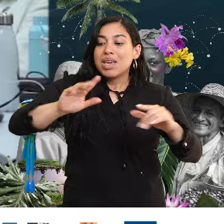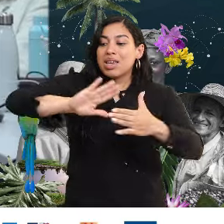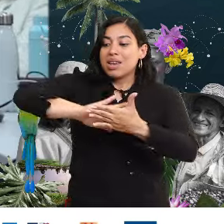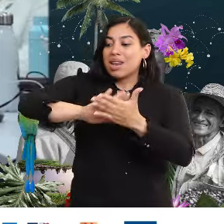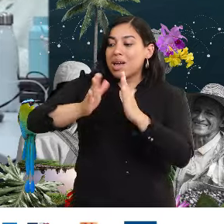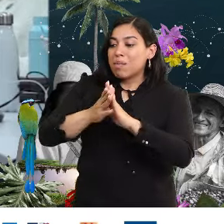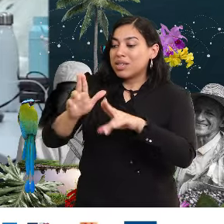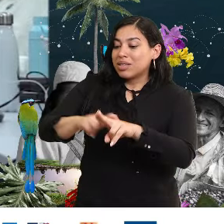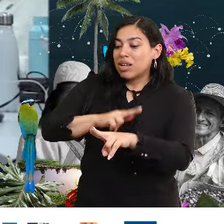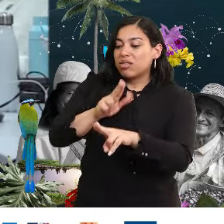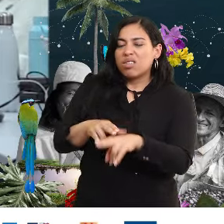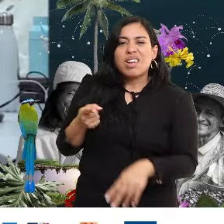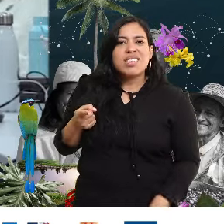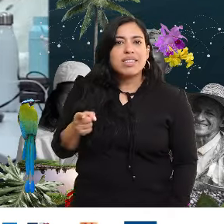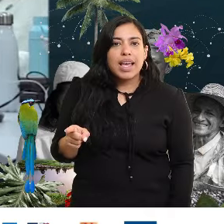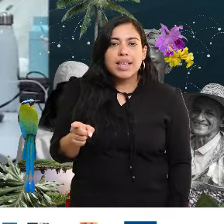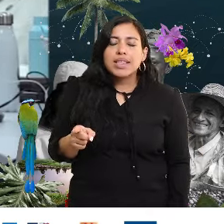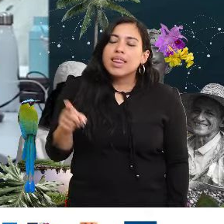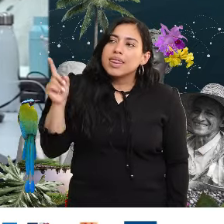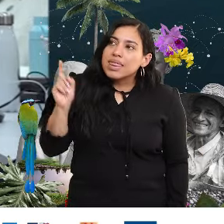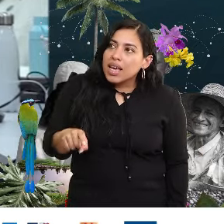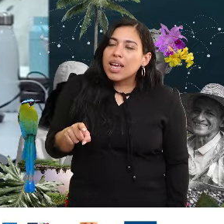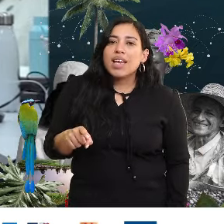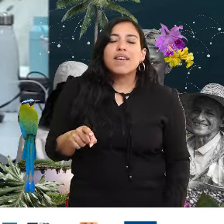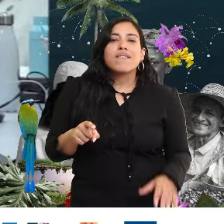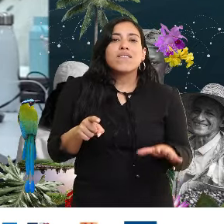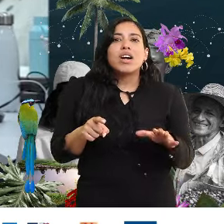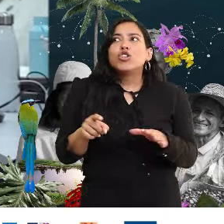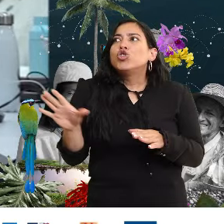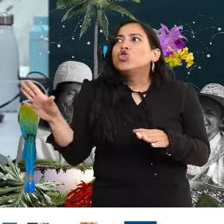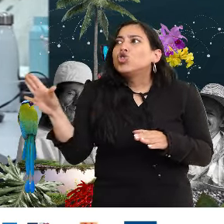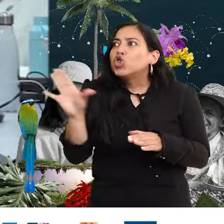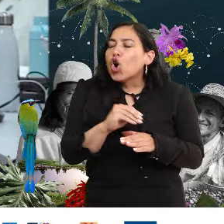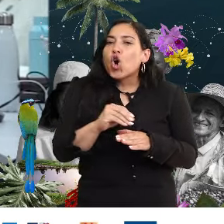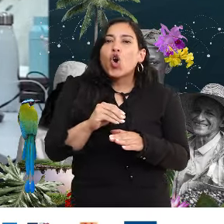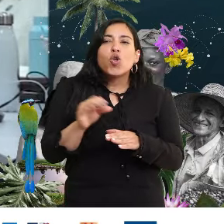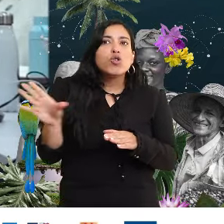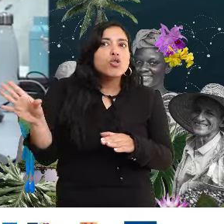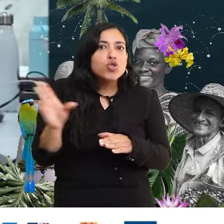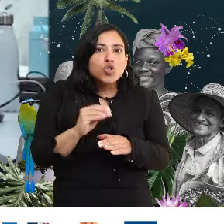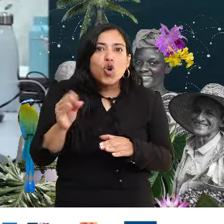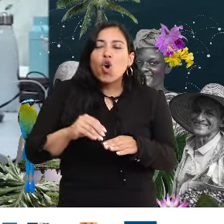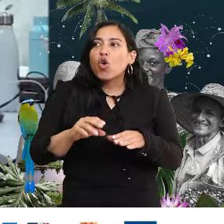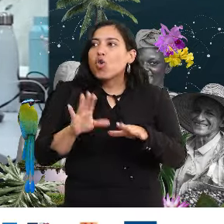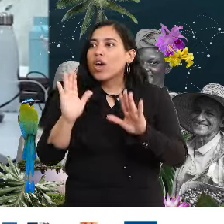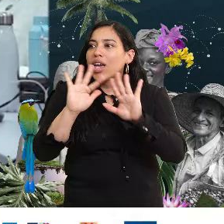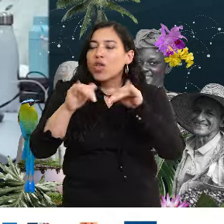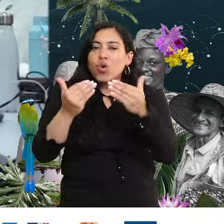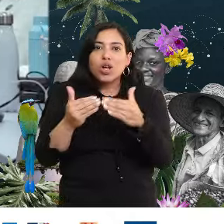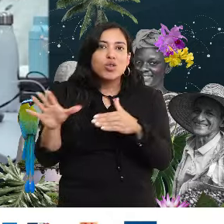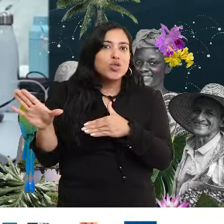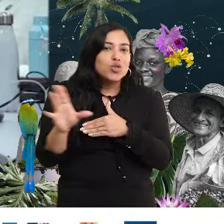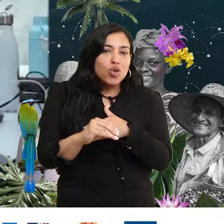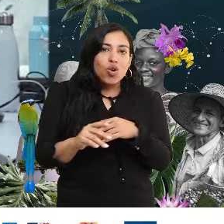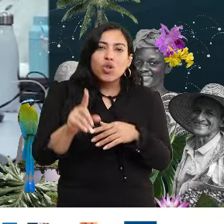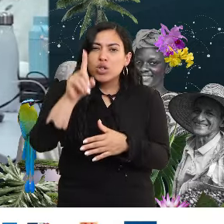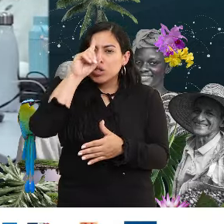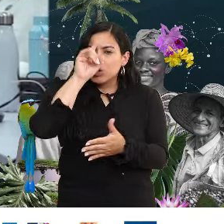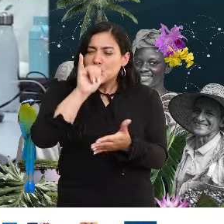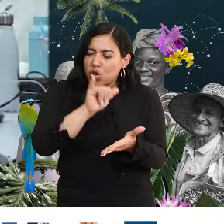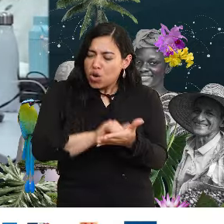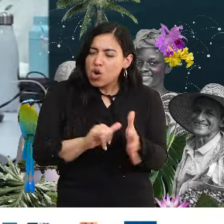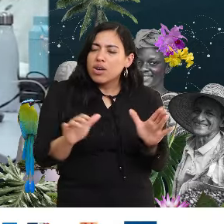naturaleza es un elemento que debe tenerse en cuenta en todo, de manera integral, en todos los niveles de educación. Creo que eso nos